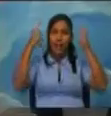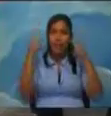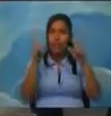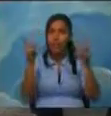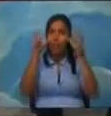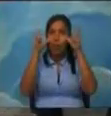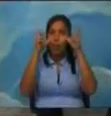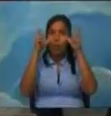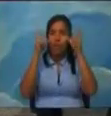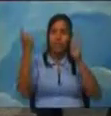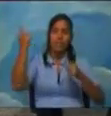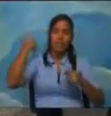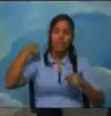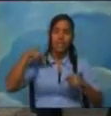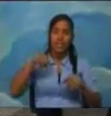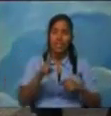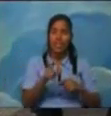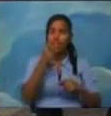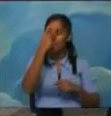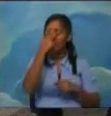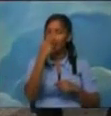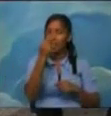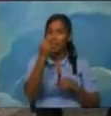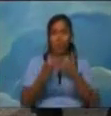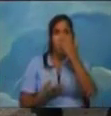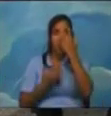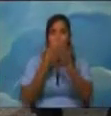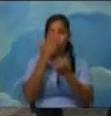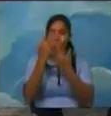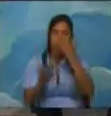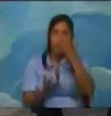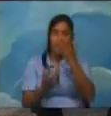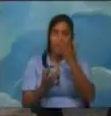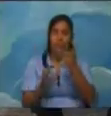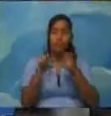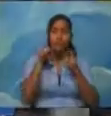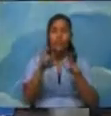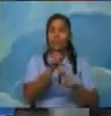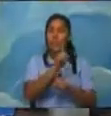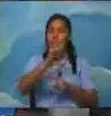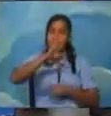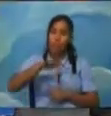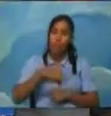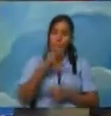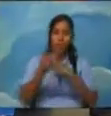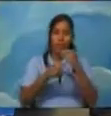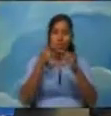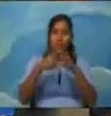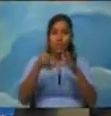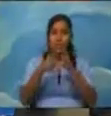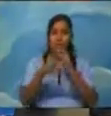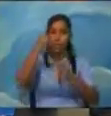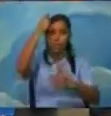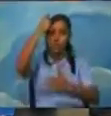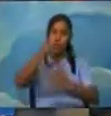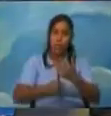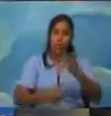no oyen, que tienen nariz y no huelen. Ustedes no pueden hacer eso,